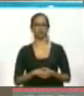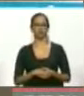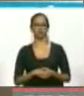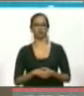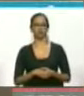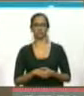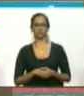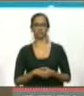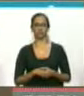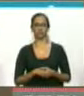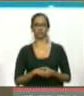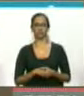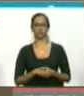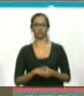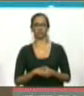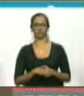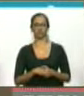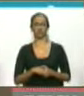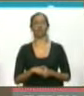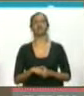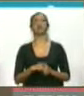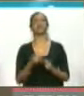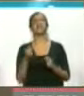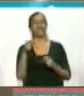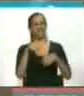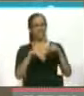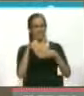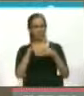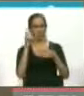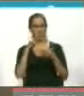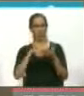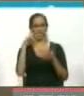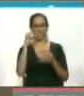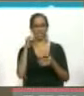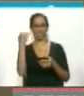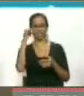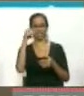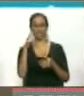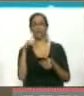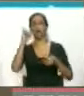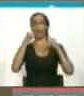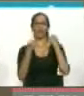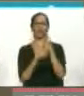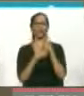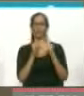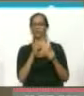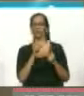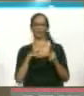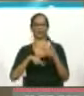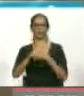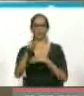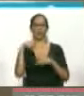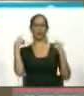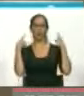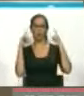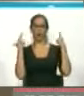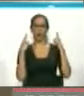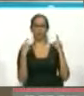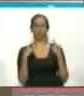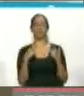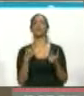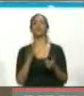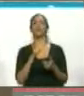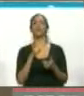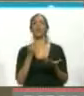apenas 93 selecciones 2027 kawaii 2 no se lanzará por la guaira sido por el